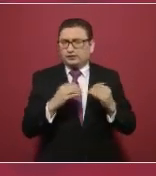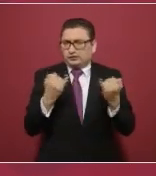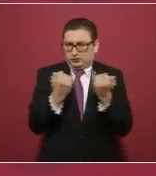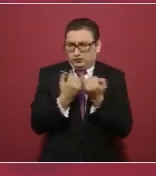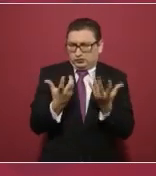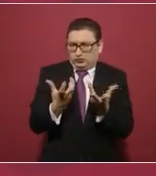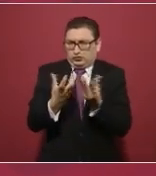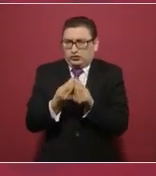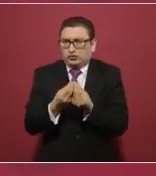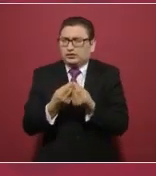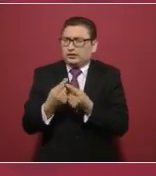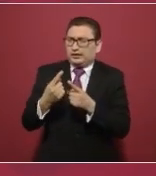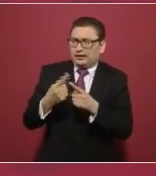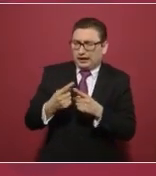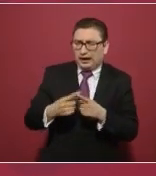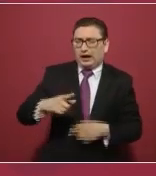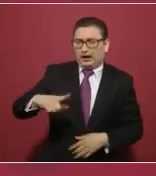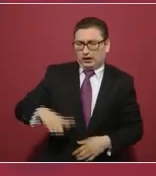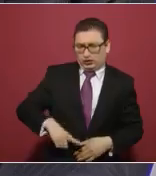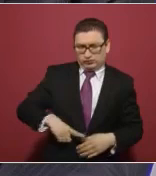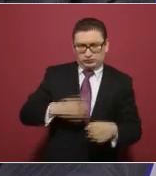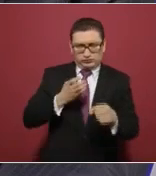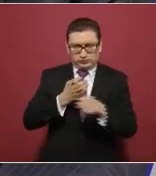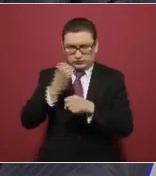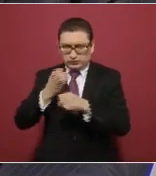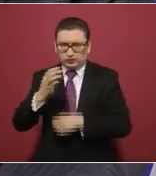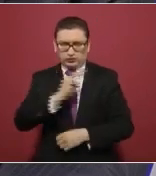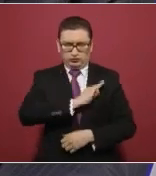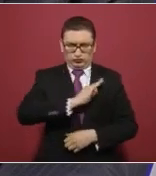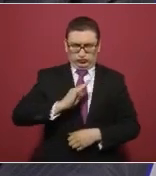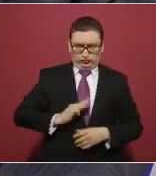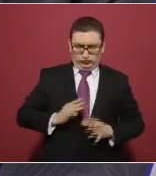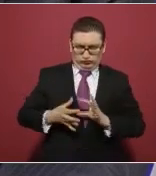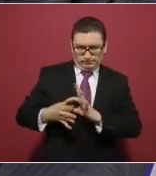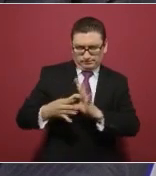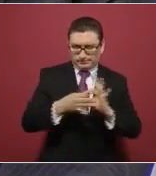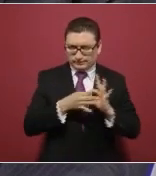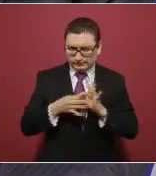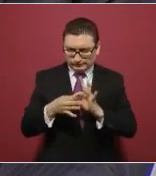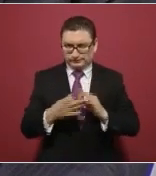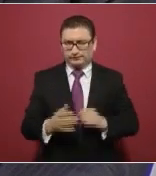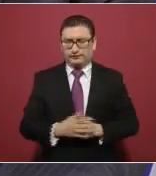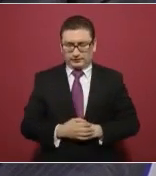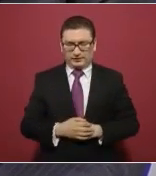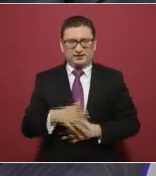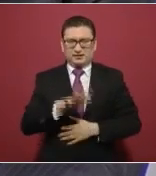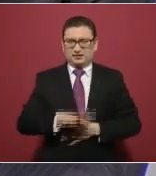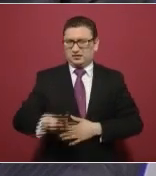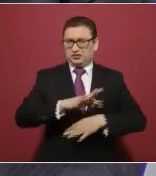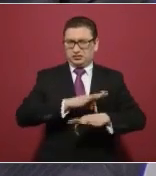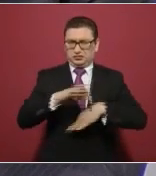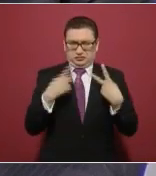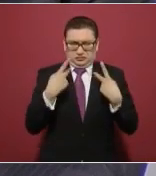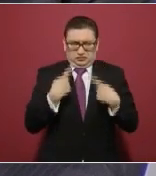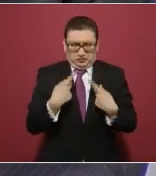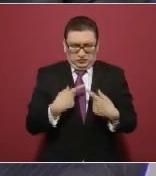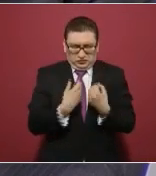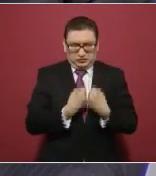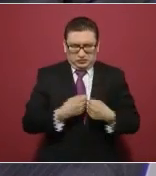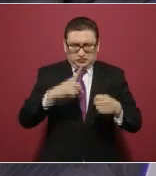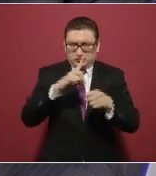gobiernos estatales y municipales. La regeneración ética de la sociedad y la atención a